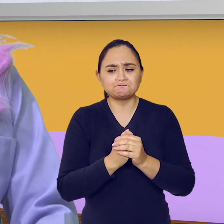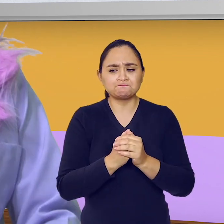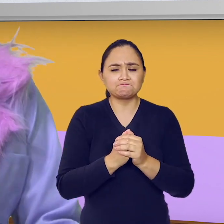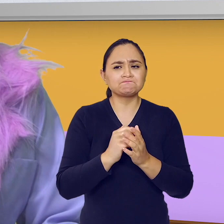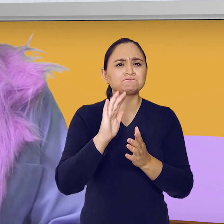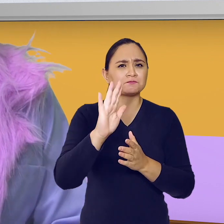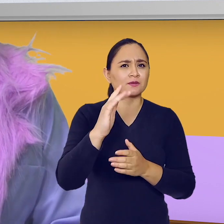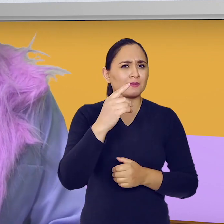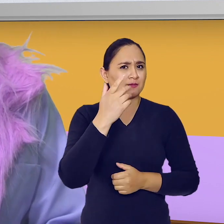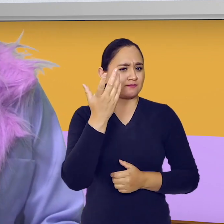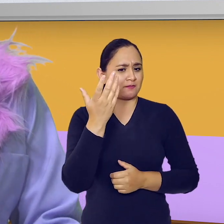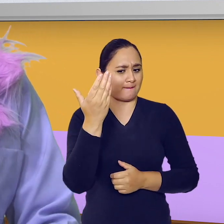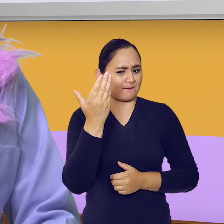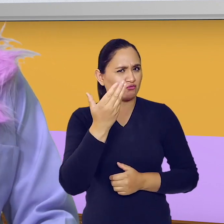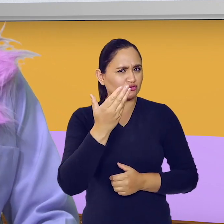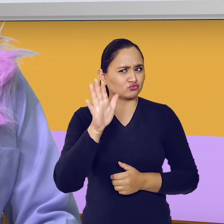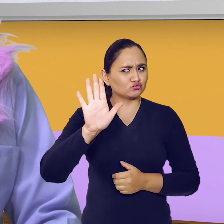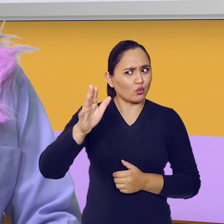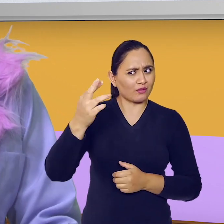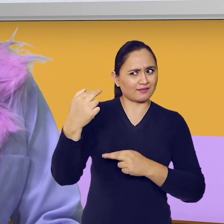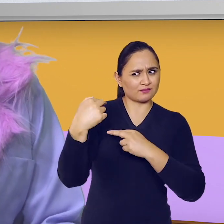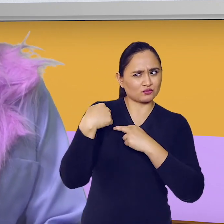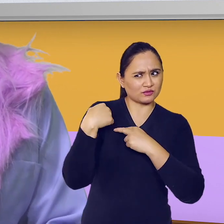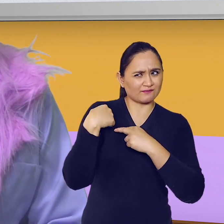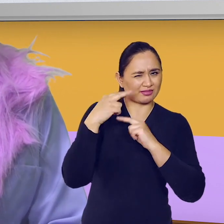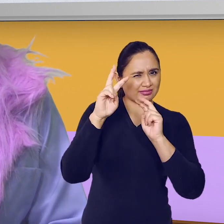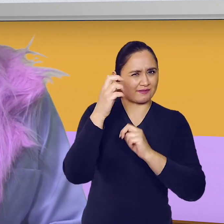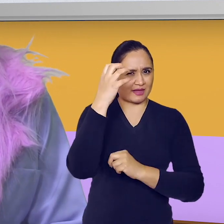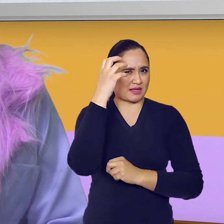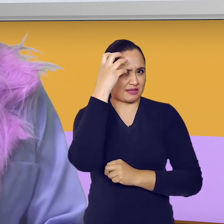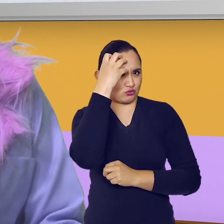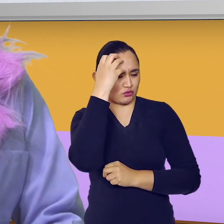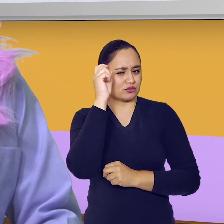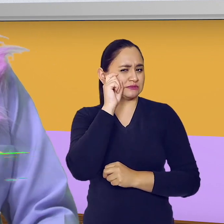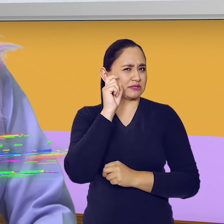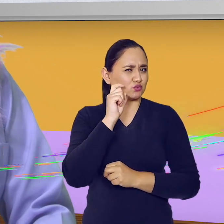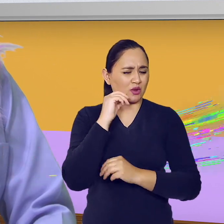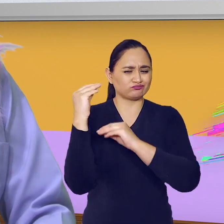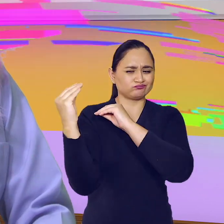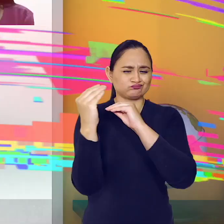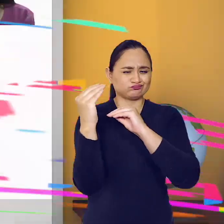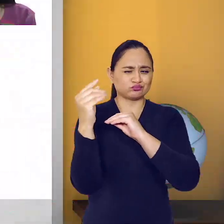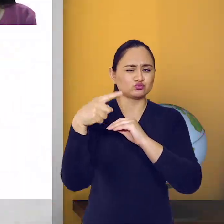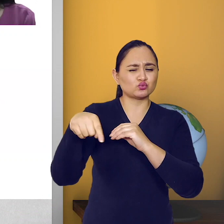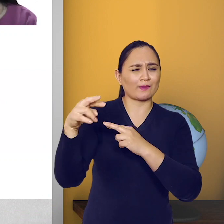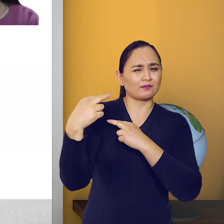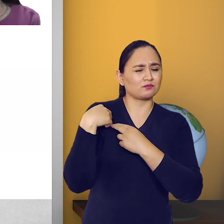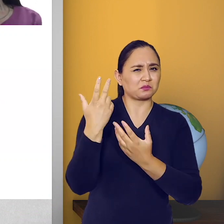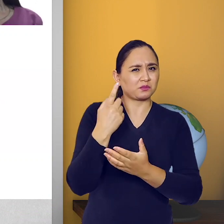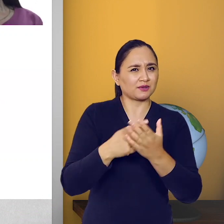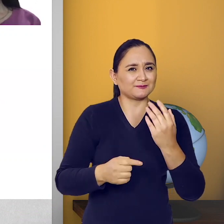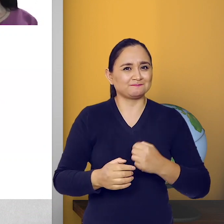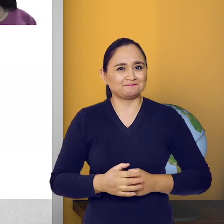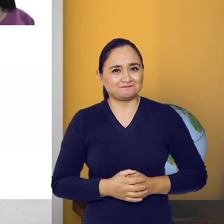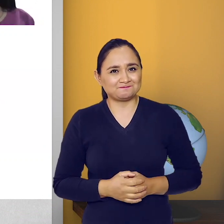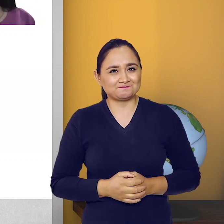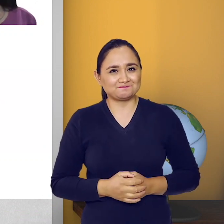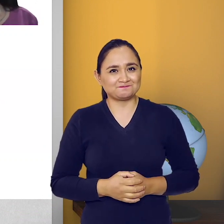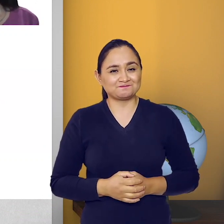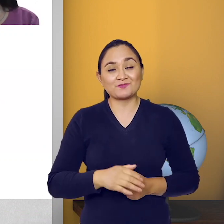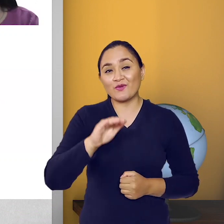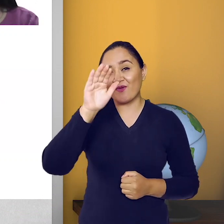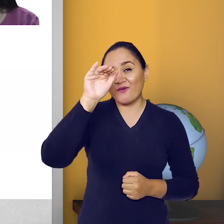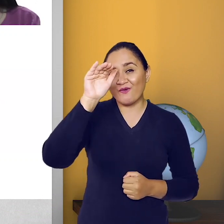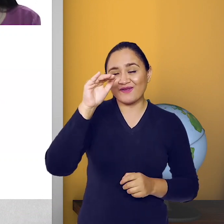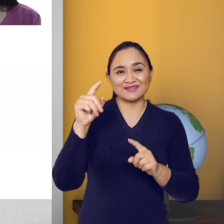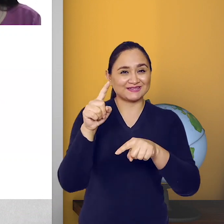es el rol de nosotros, los docentes, en la educación sexual integral? Hola, amigas y